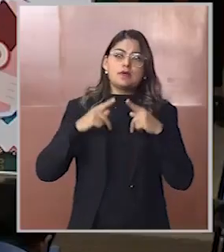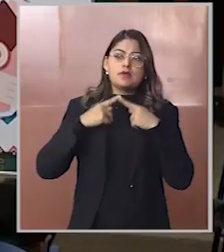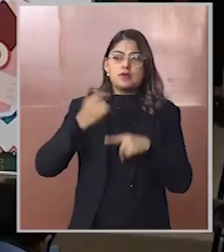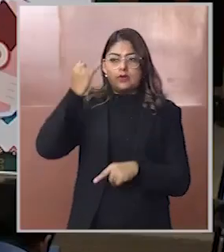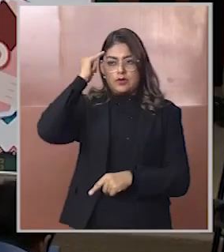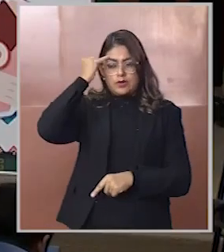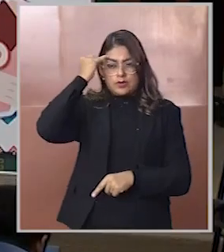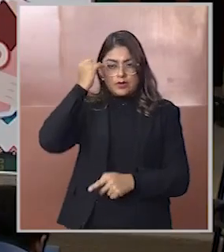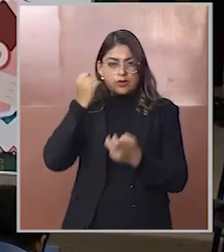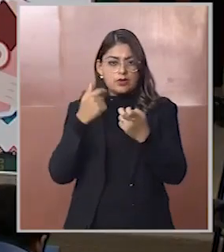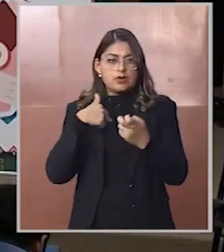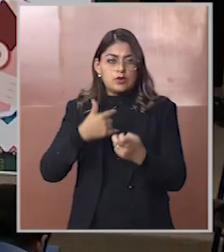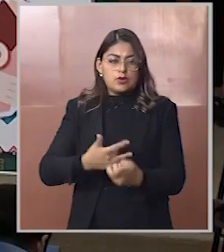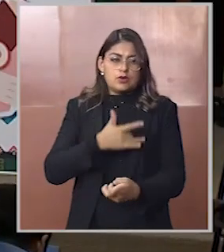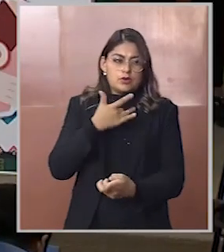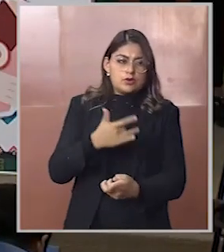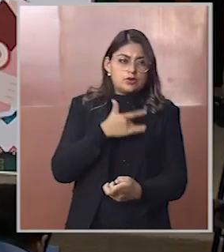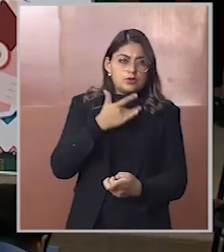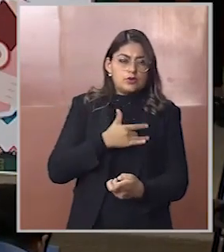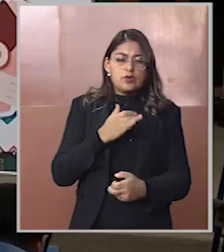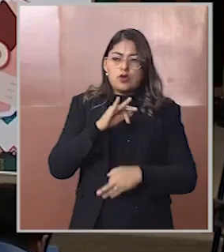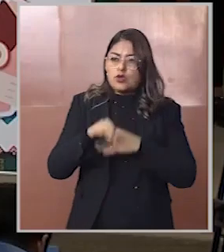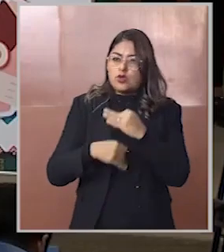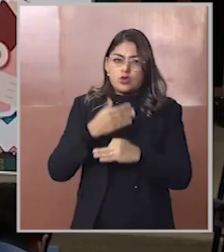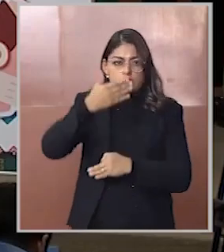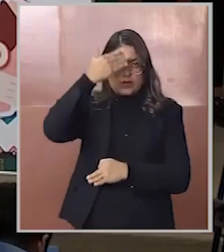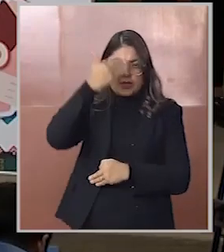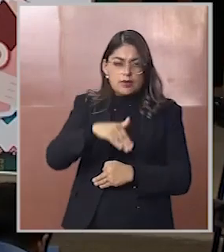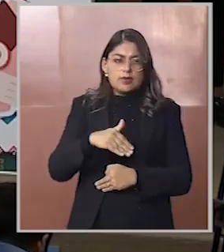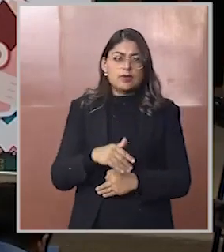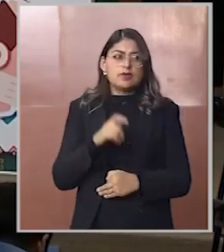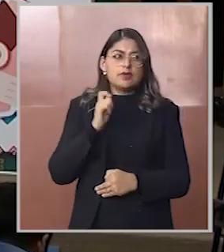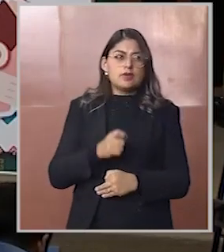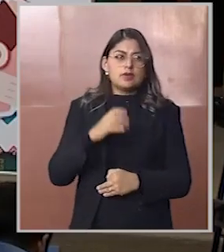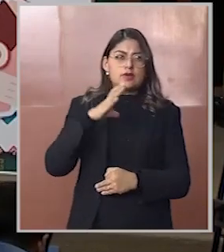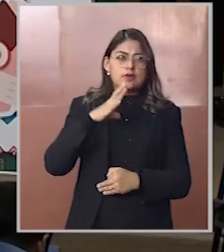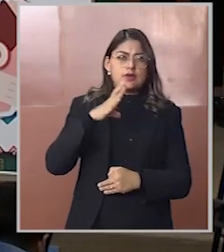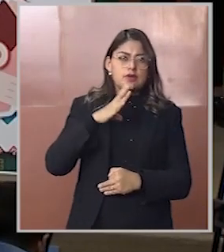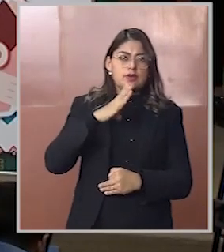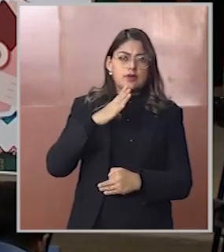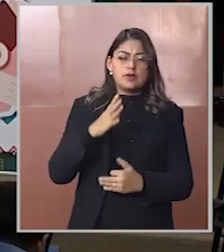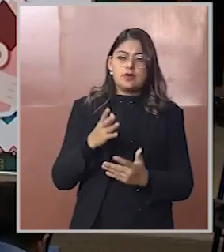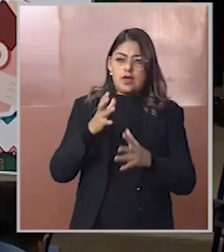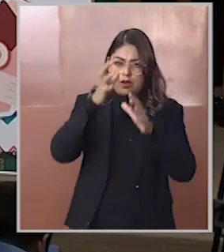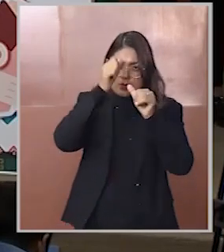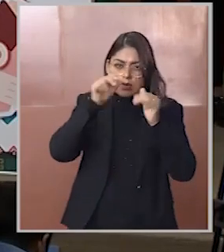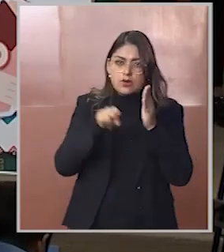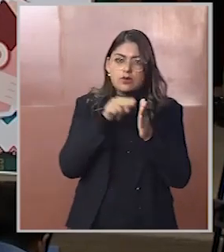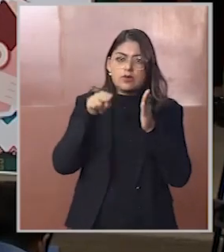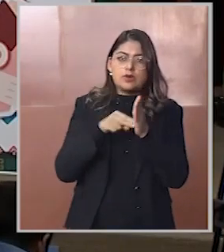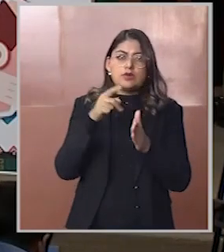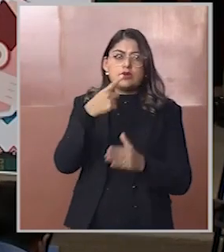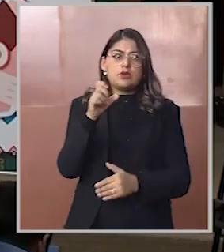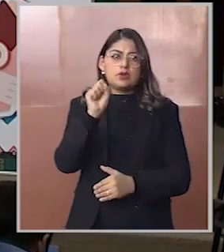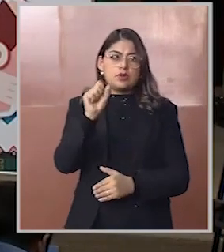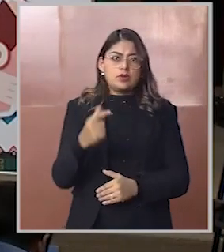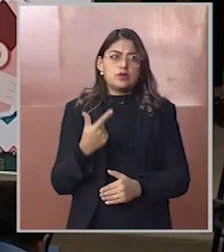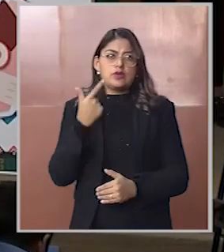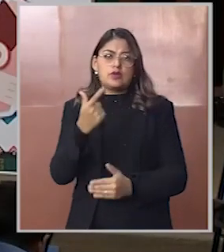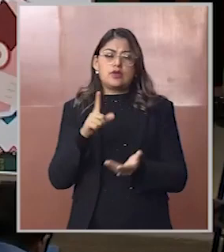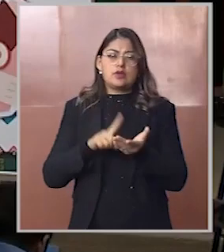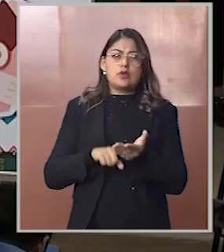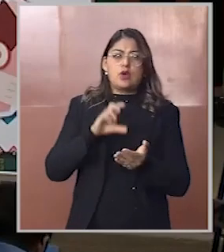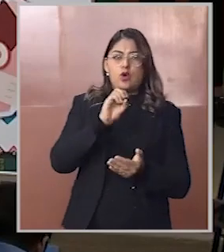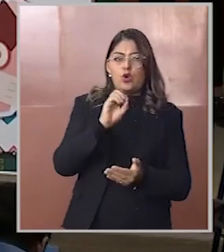indígenas no y creo que todos conocemos pues probablemente los dos grandecitos que son el convenio 169 de la oit